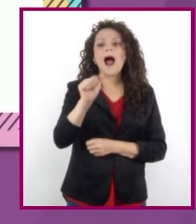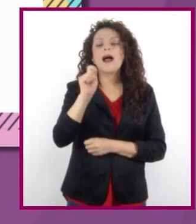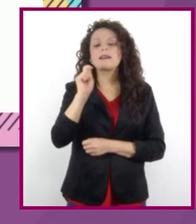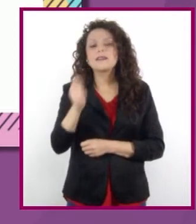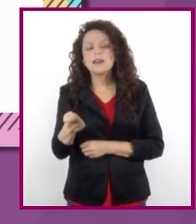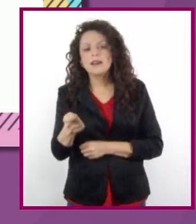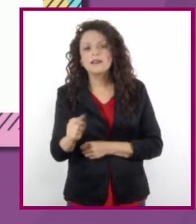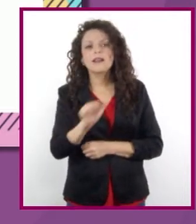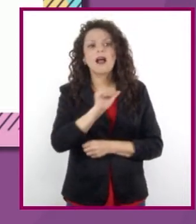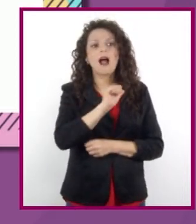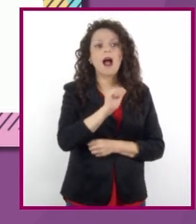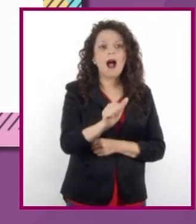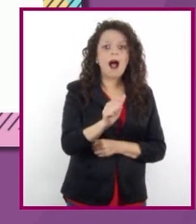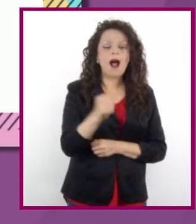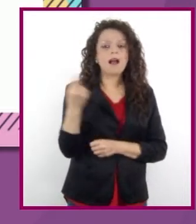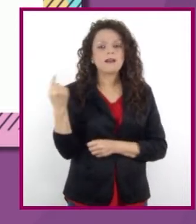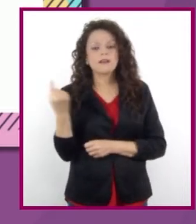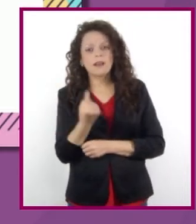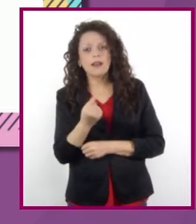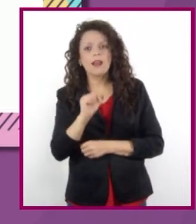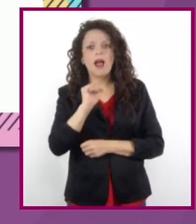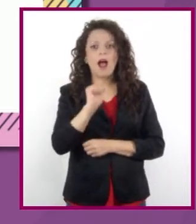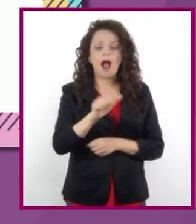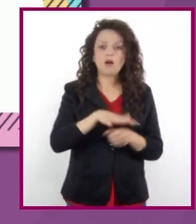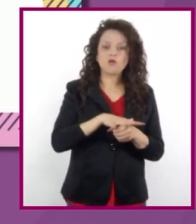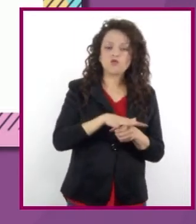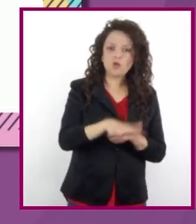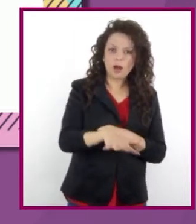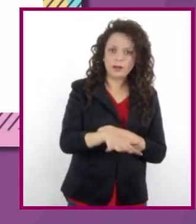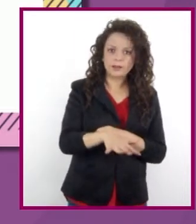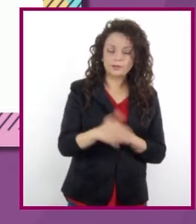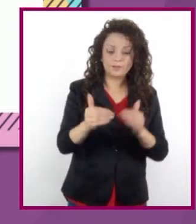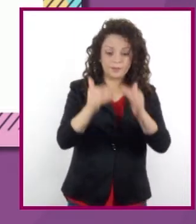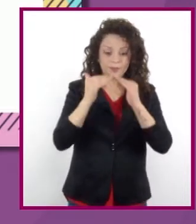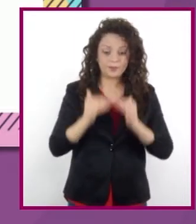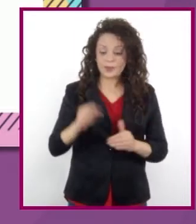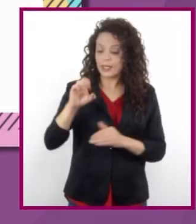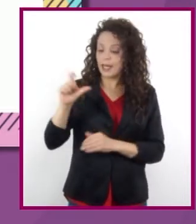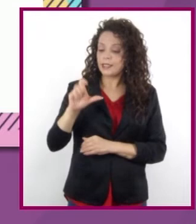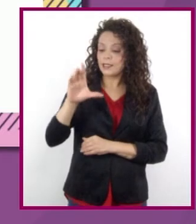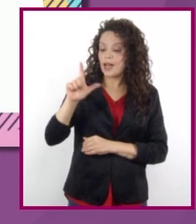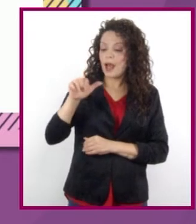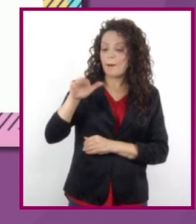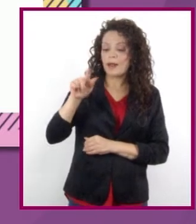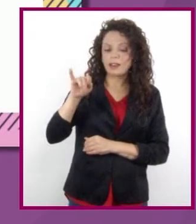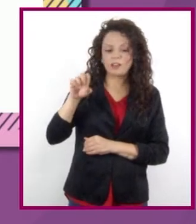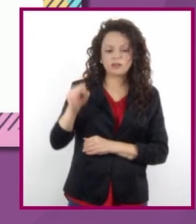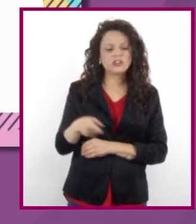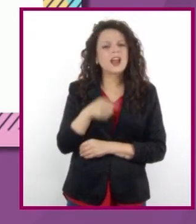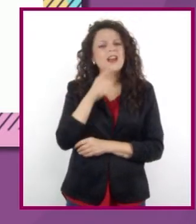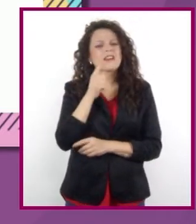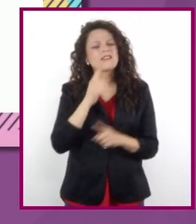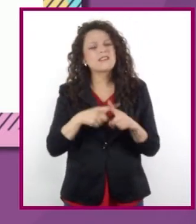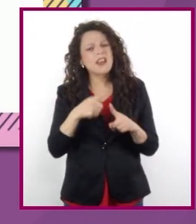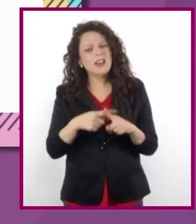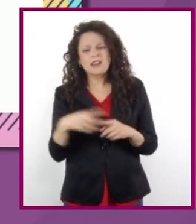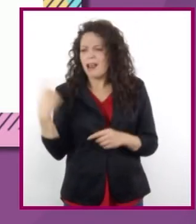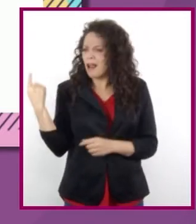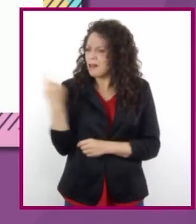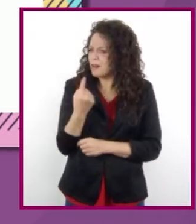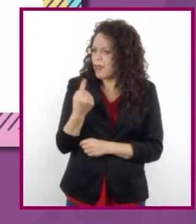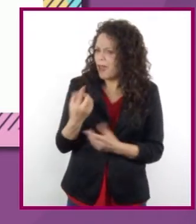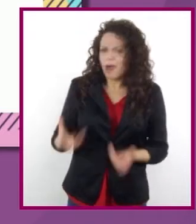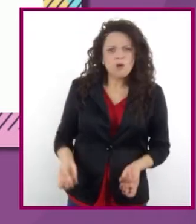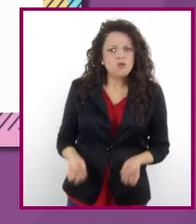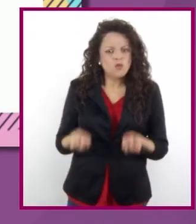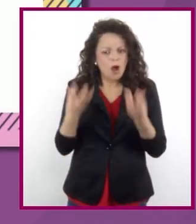qué? ¿A cuáles? Exclamativos: ¿quién? ¿Qué? ¿Cuánta?